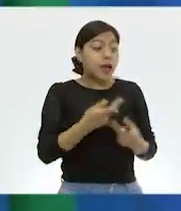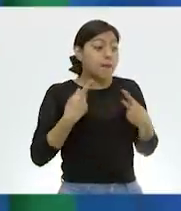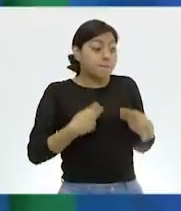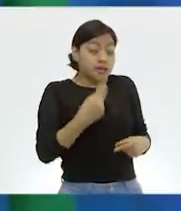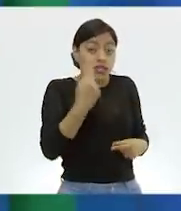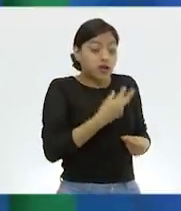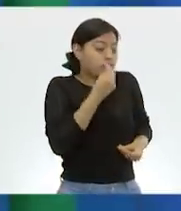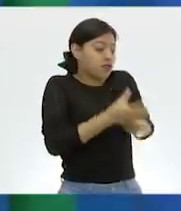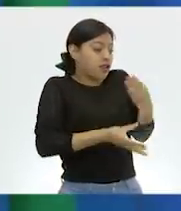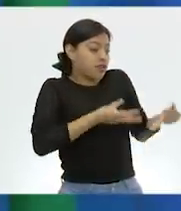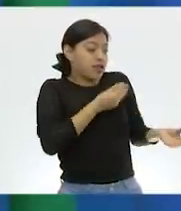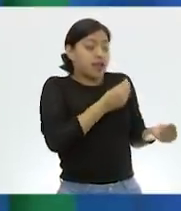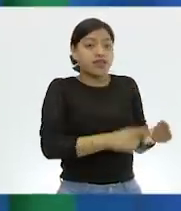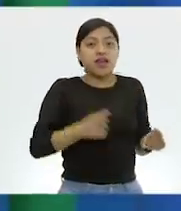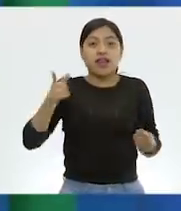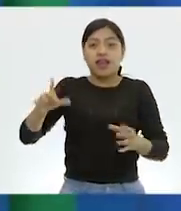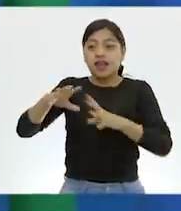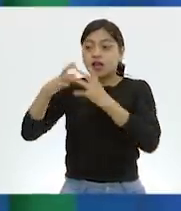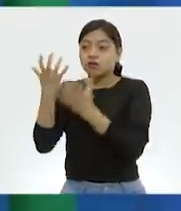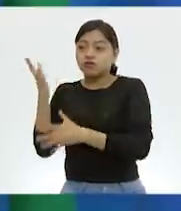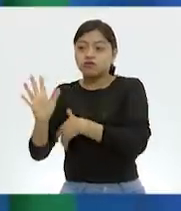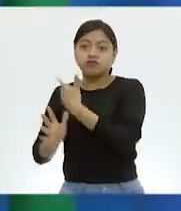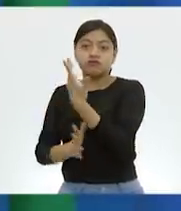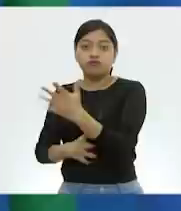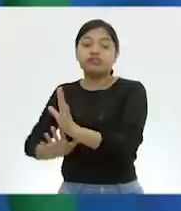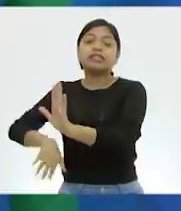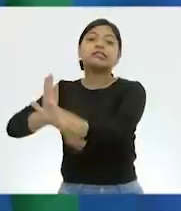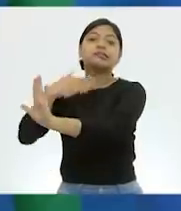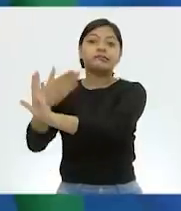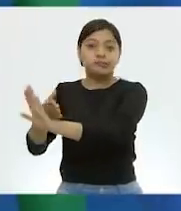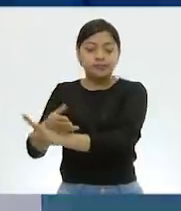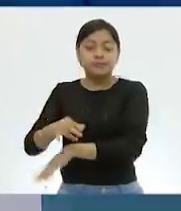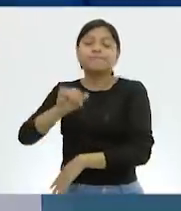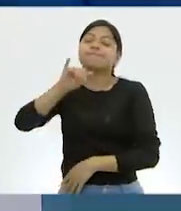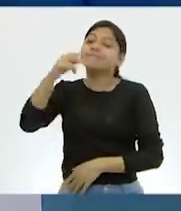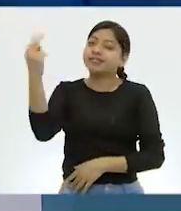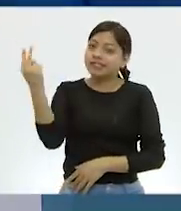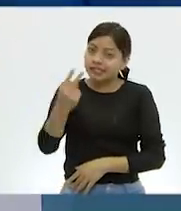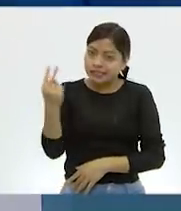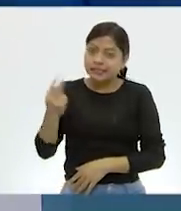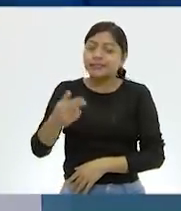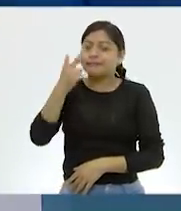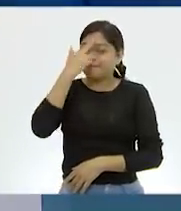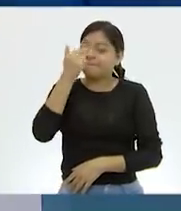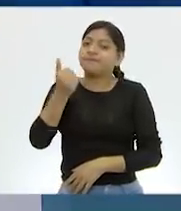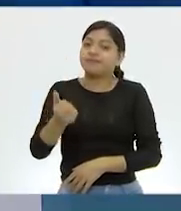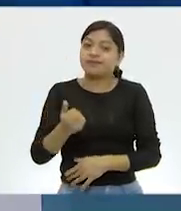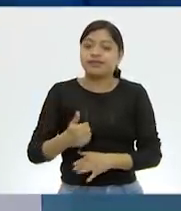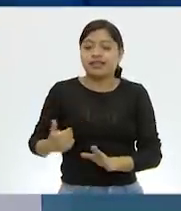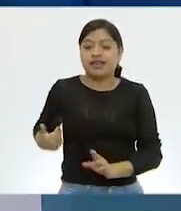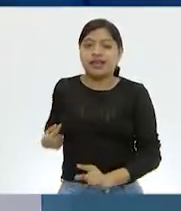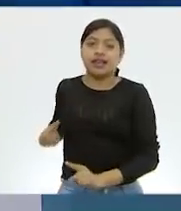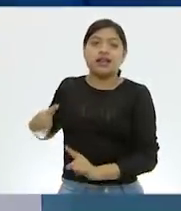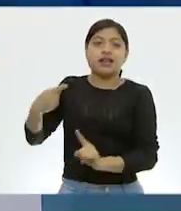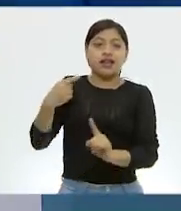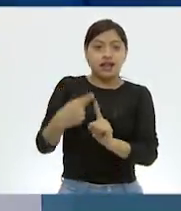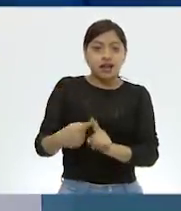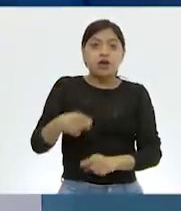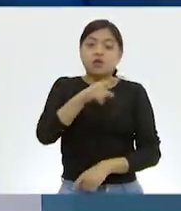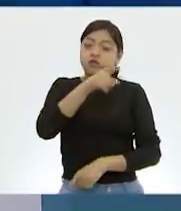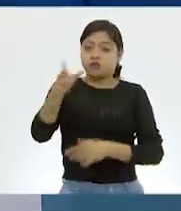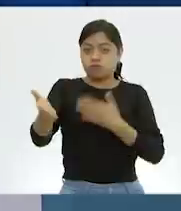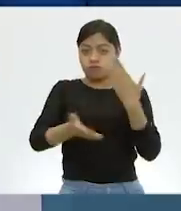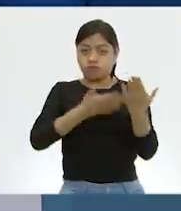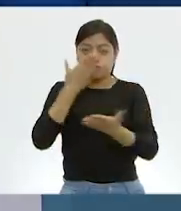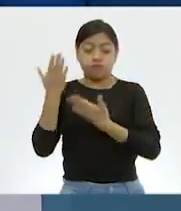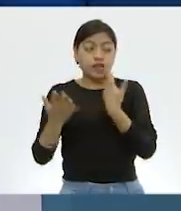humanos, afectamos a los ecosistemas. Los dos tienen mucha razón. Como hemos visto hasta ahora, muchas